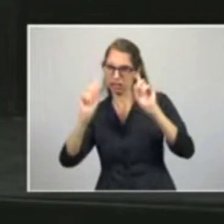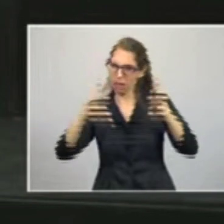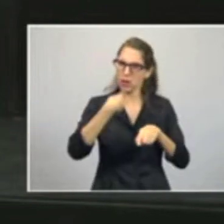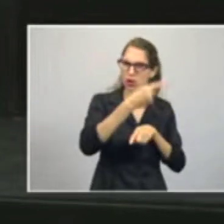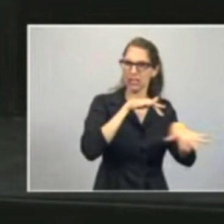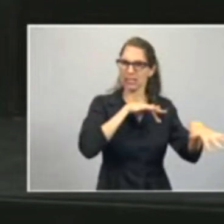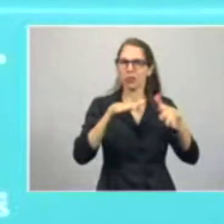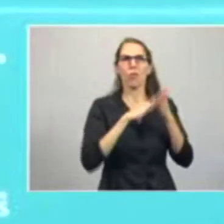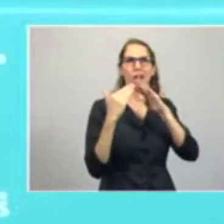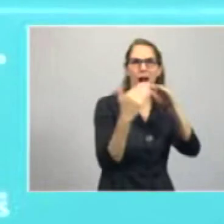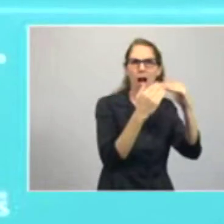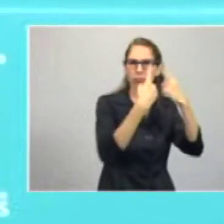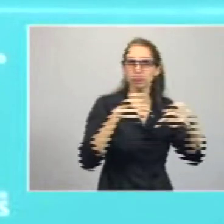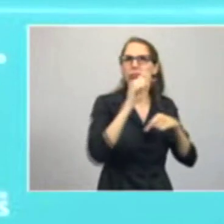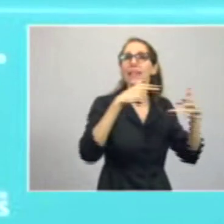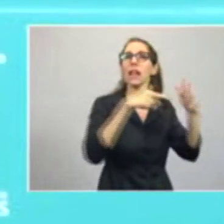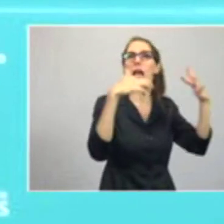durante este año.